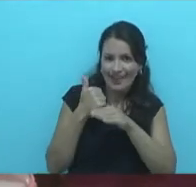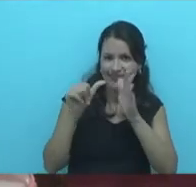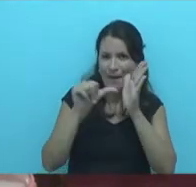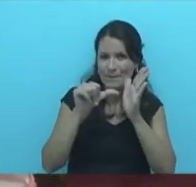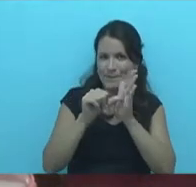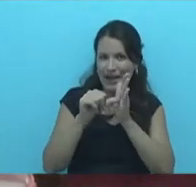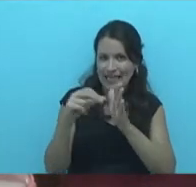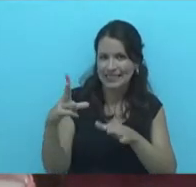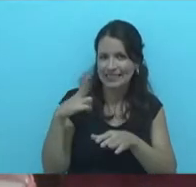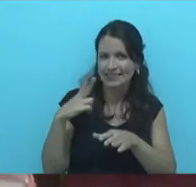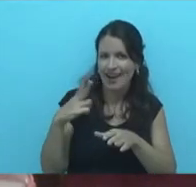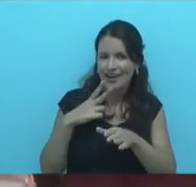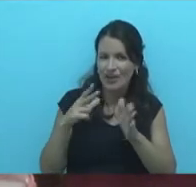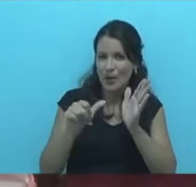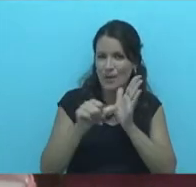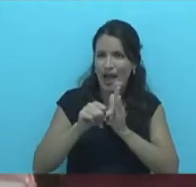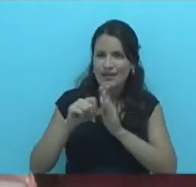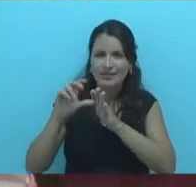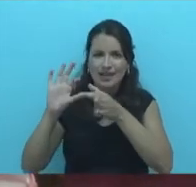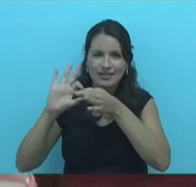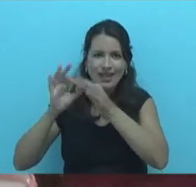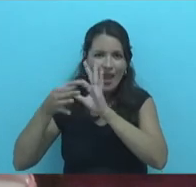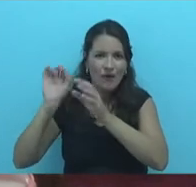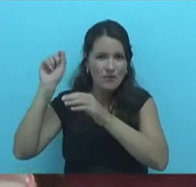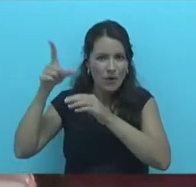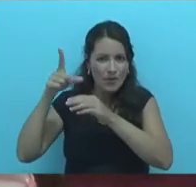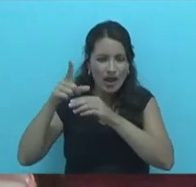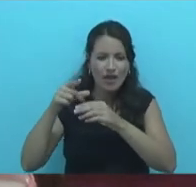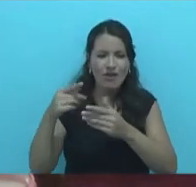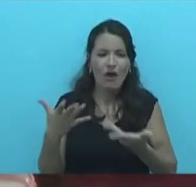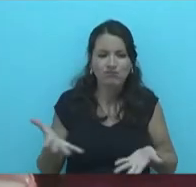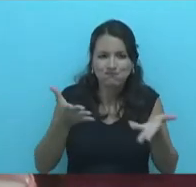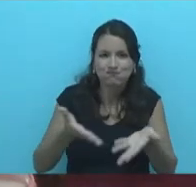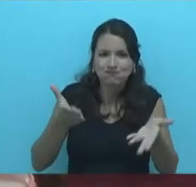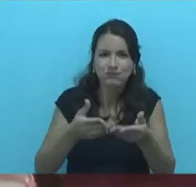hacen enfrentar. Había que leer a estos dos autores sobre esta guerra.